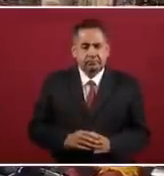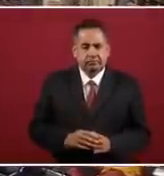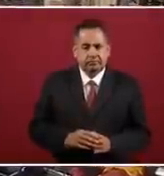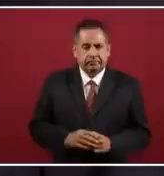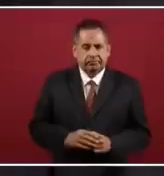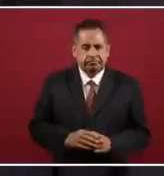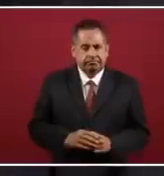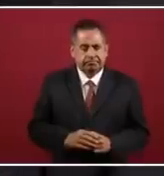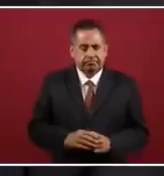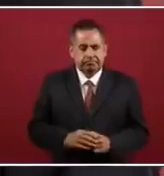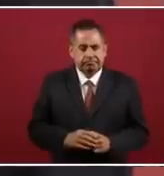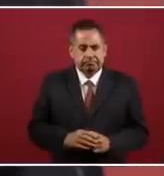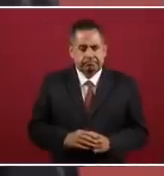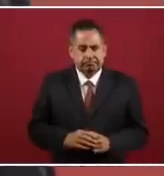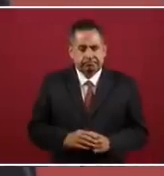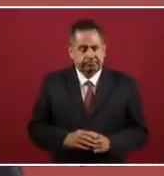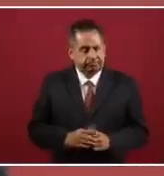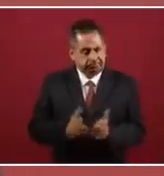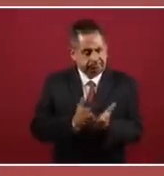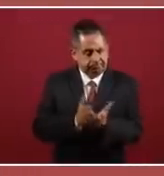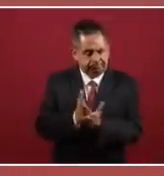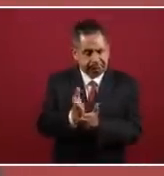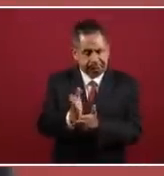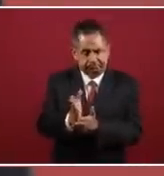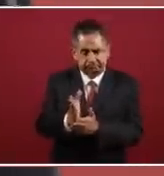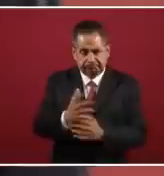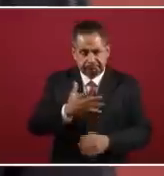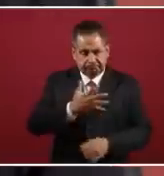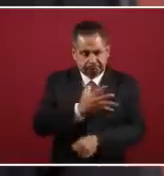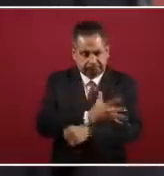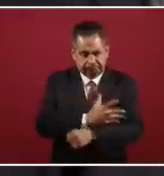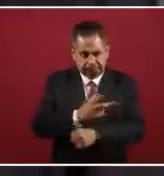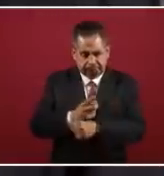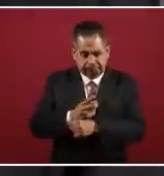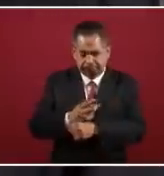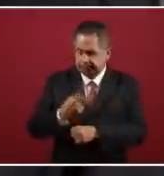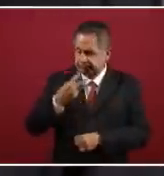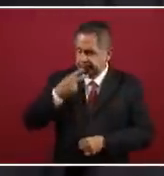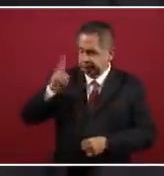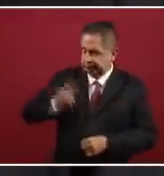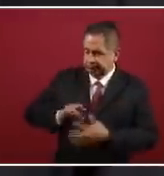con rectitud, con integridad, con apego a la verdad,